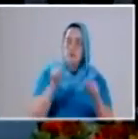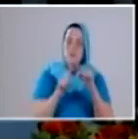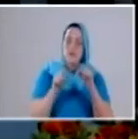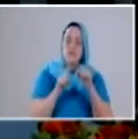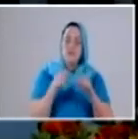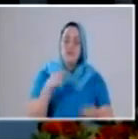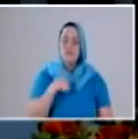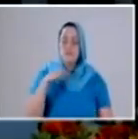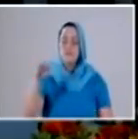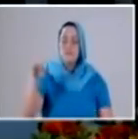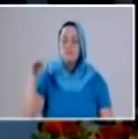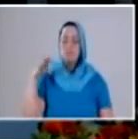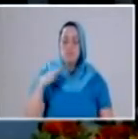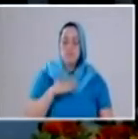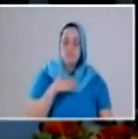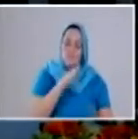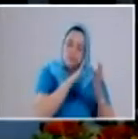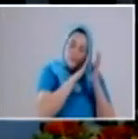Yo me acosté,